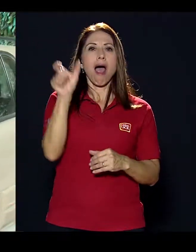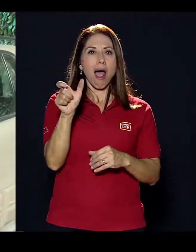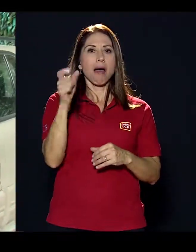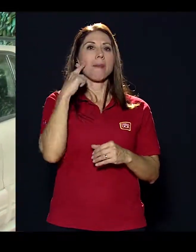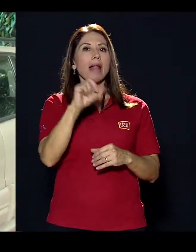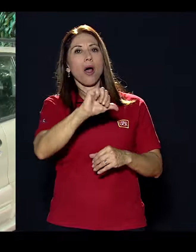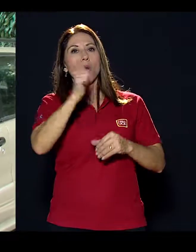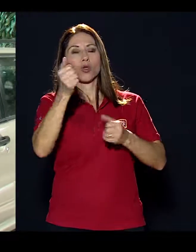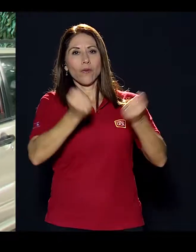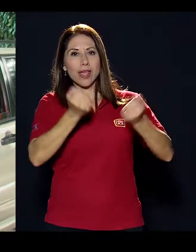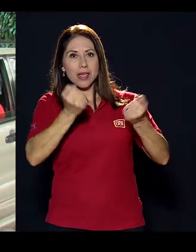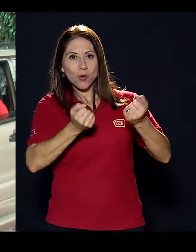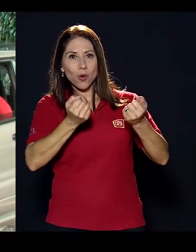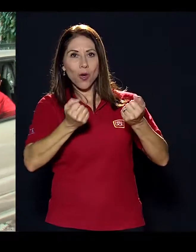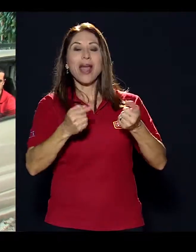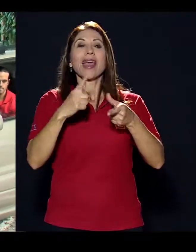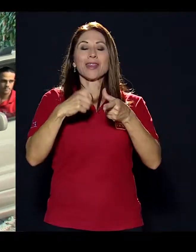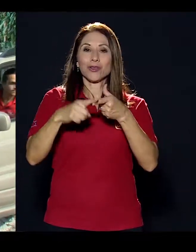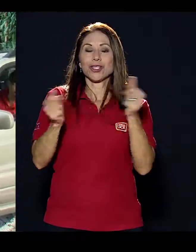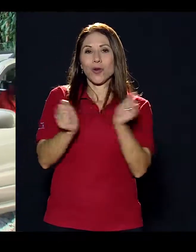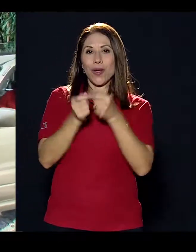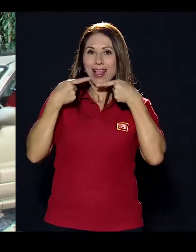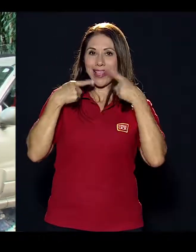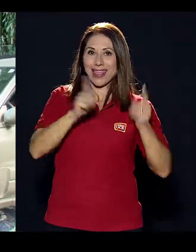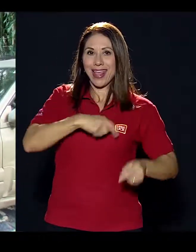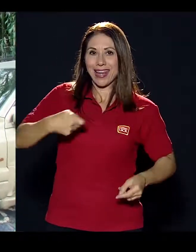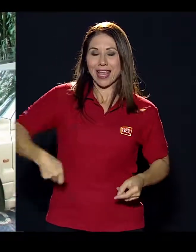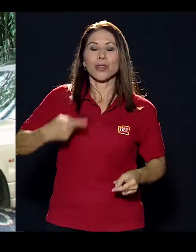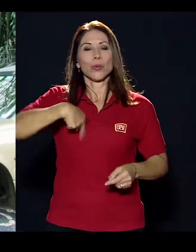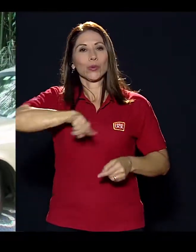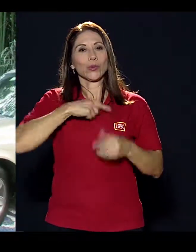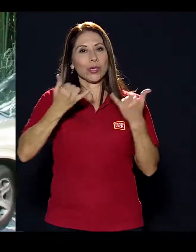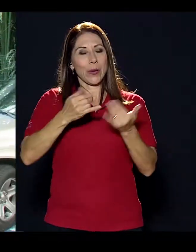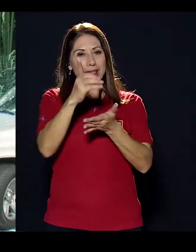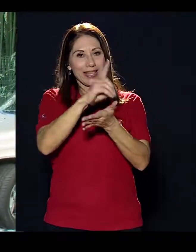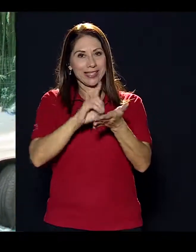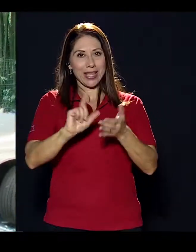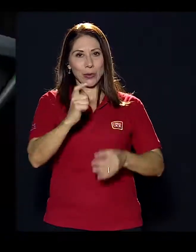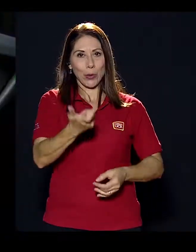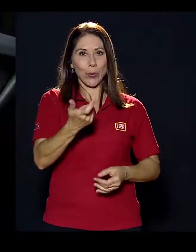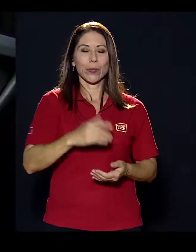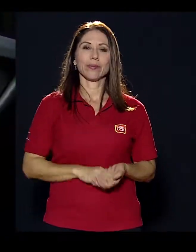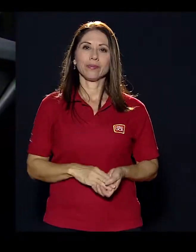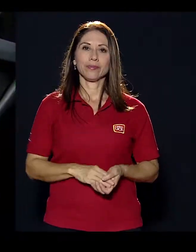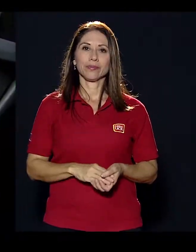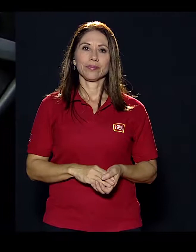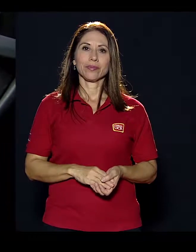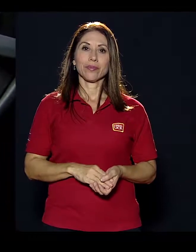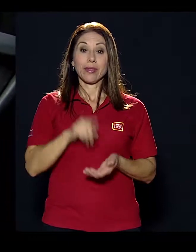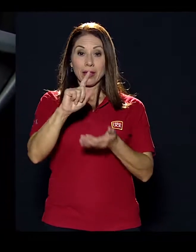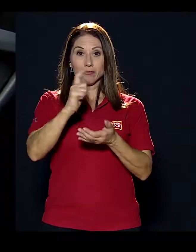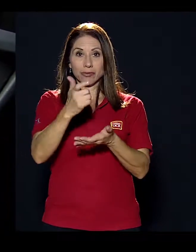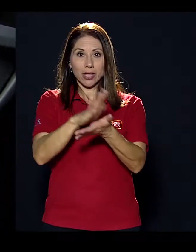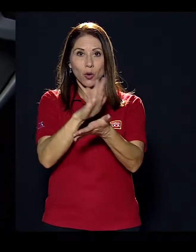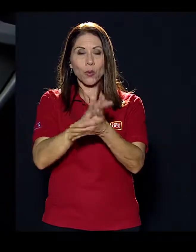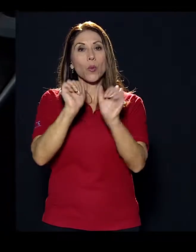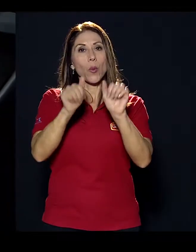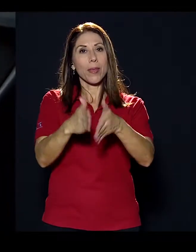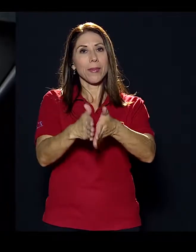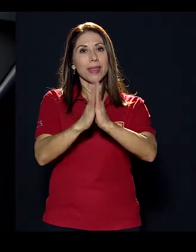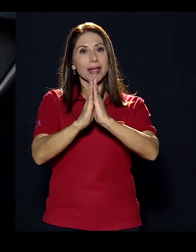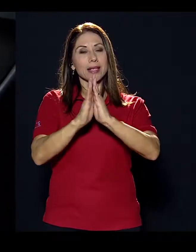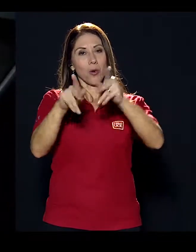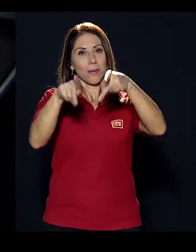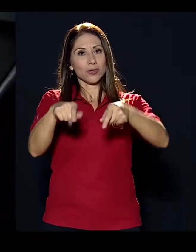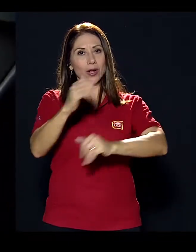precisamente, a raíz del decreto, estamos en el diseño de este documento. Este documento puede solicitarlo a la